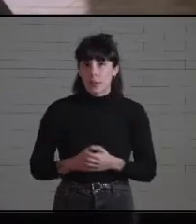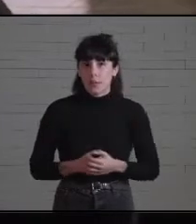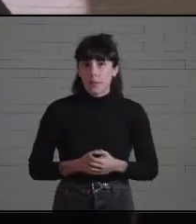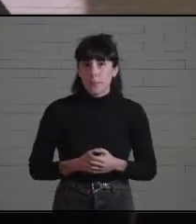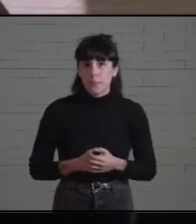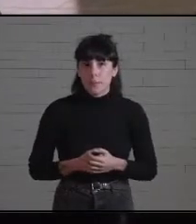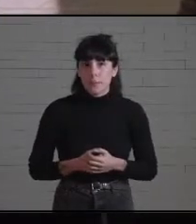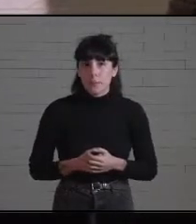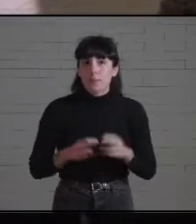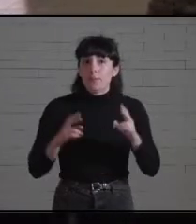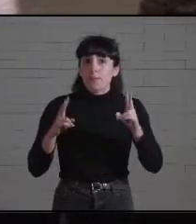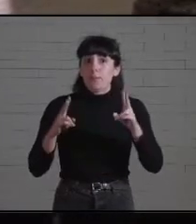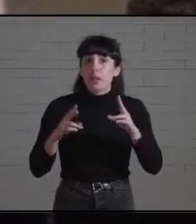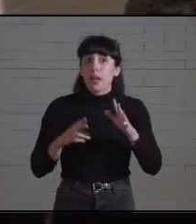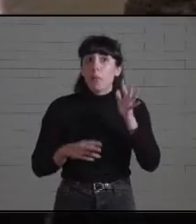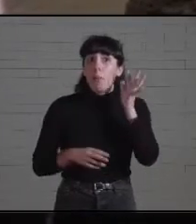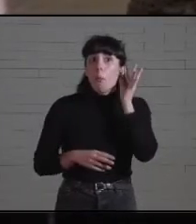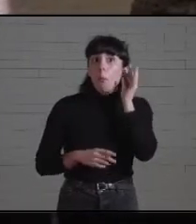según las mujeres,